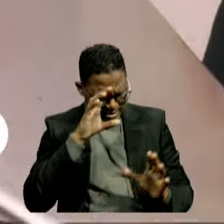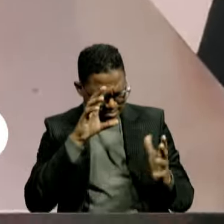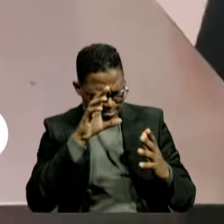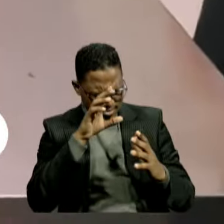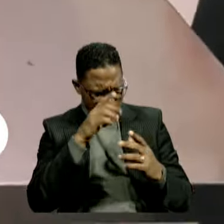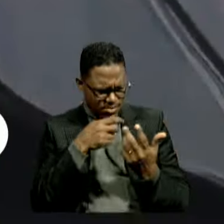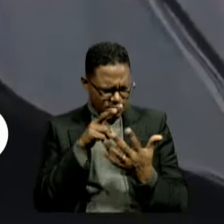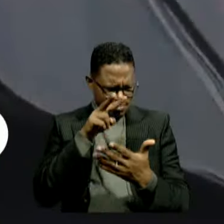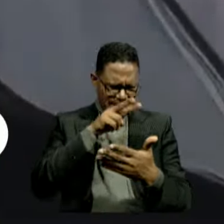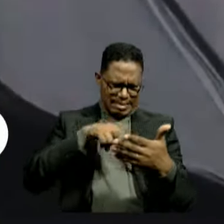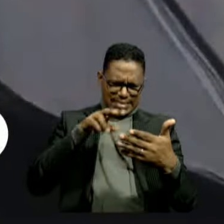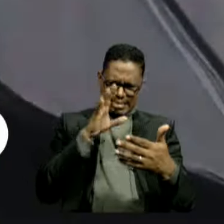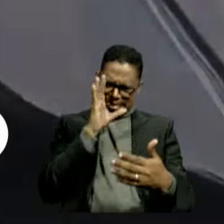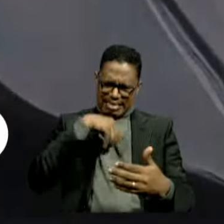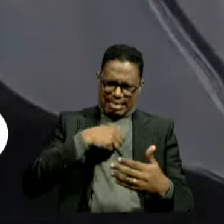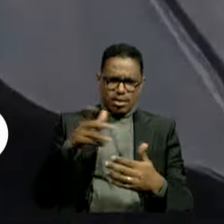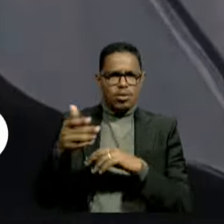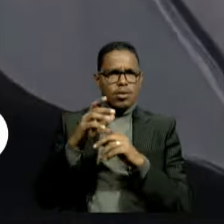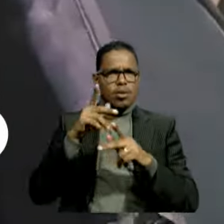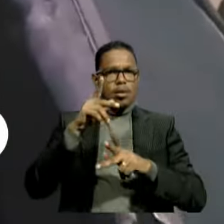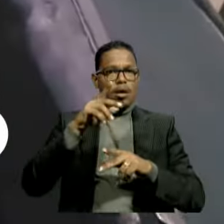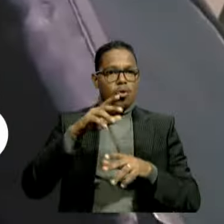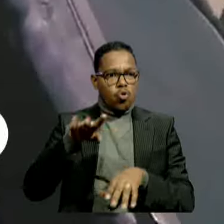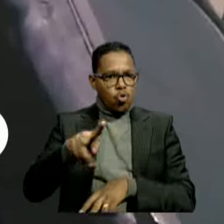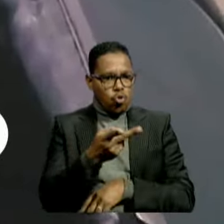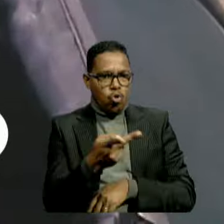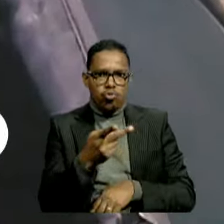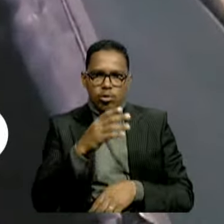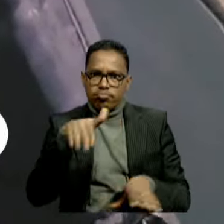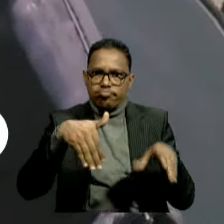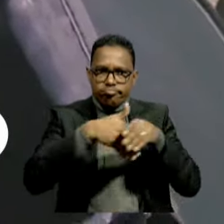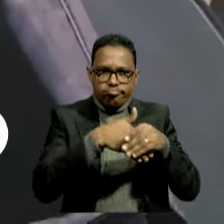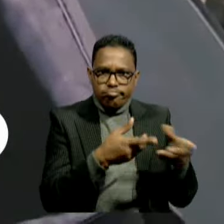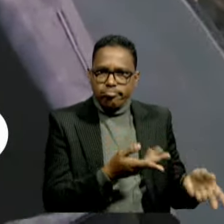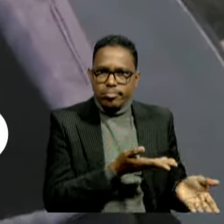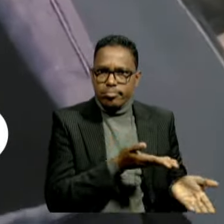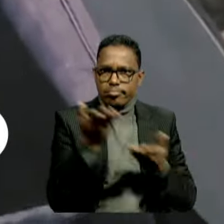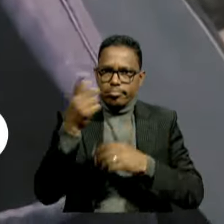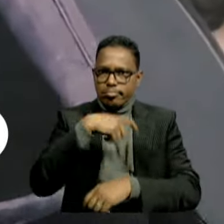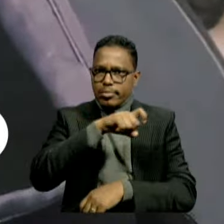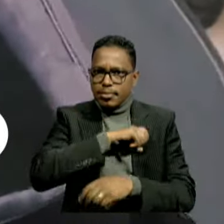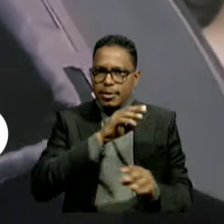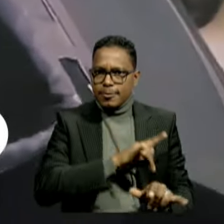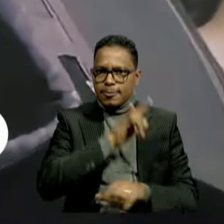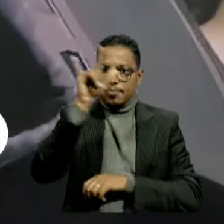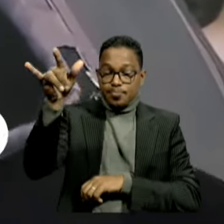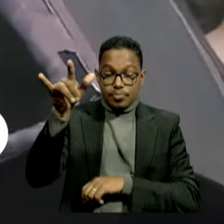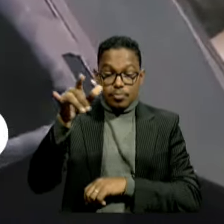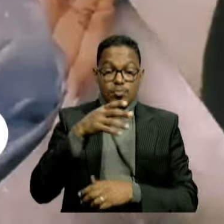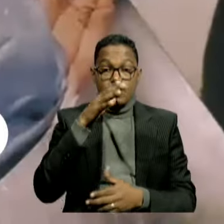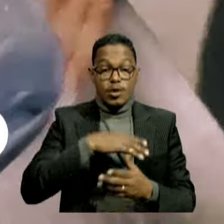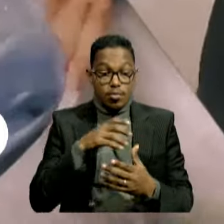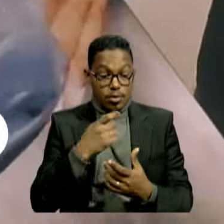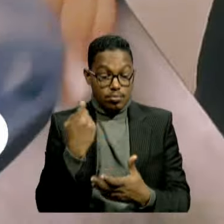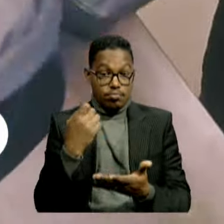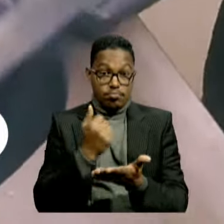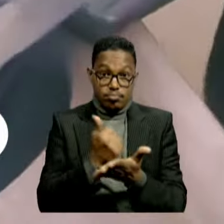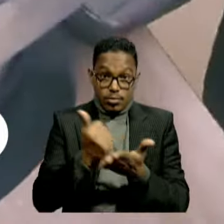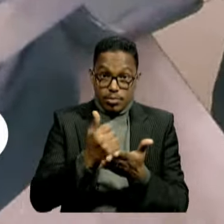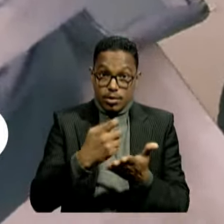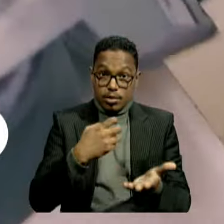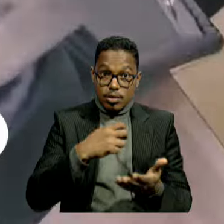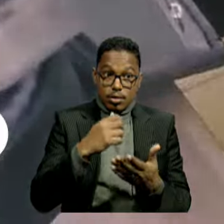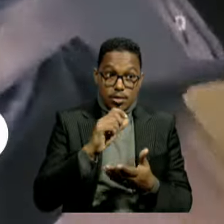partes del equipaje de la pareja que viajaría con destino a Madrid, España. Por el caso, fueron arrestados una mujer con pasaporte español y un nacional haitiano con